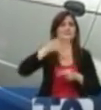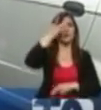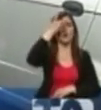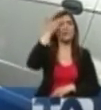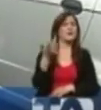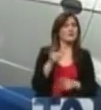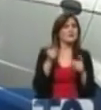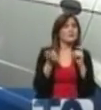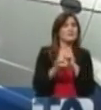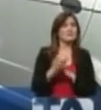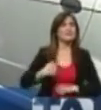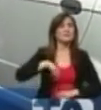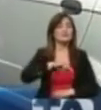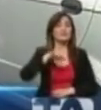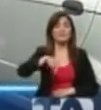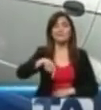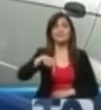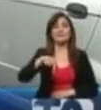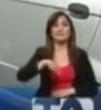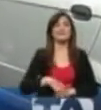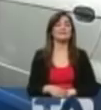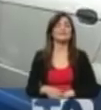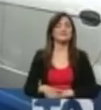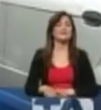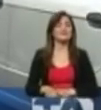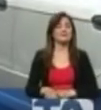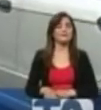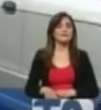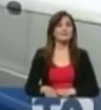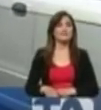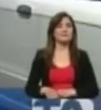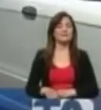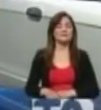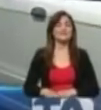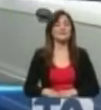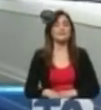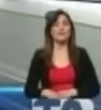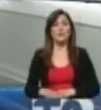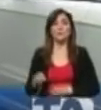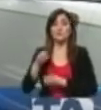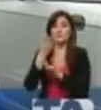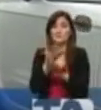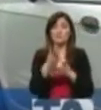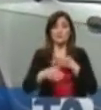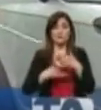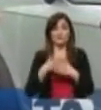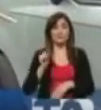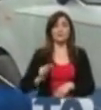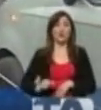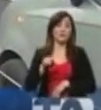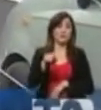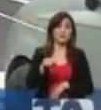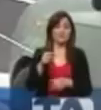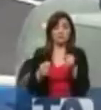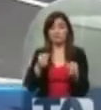se realizó el cambio? Bueno, nosotros ya estamos aquí en vivo y en directo, precisamente en los alrededores del intercambiador Granados, para contarles todos los detalles. Así que si usted circula